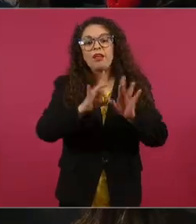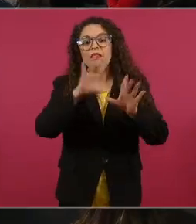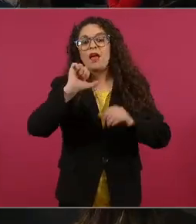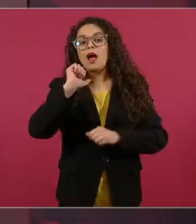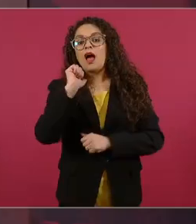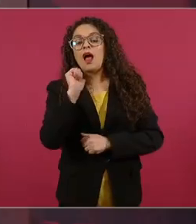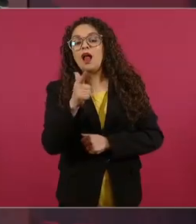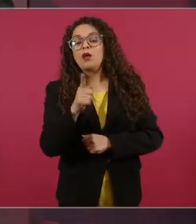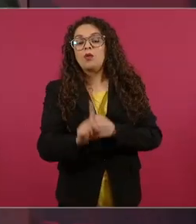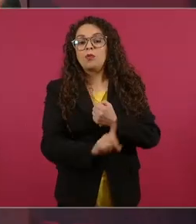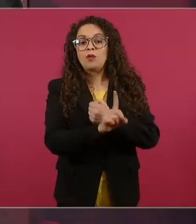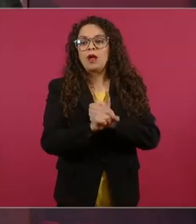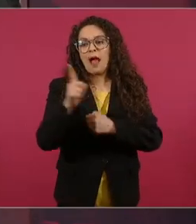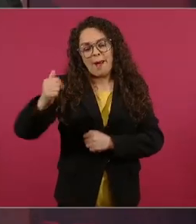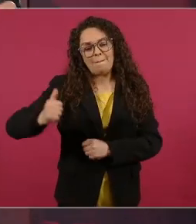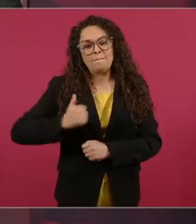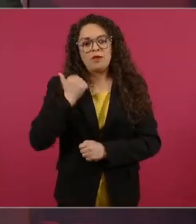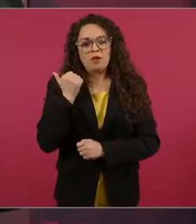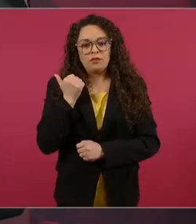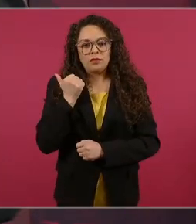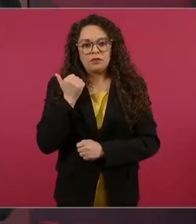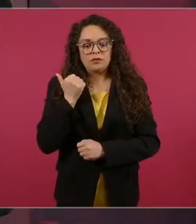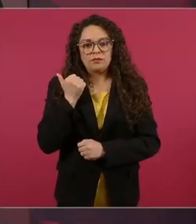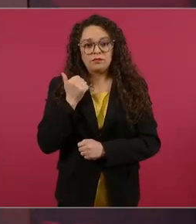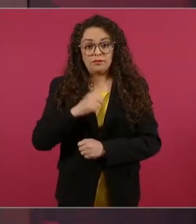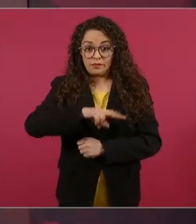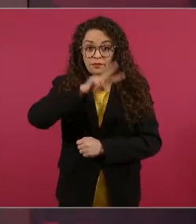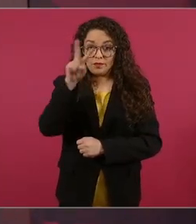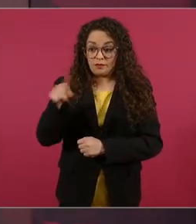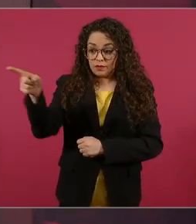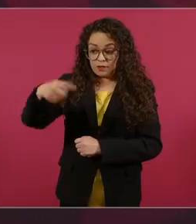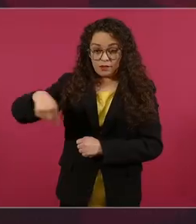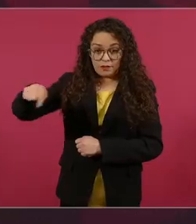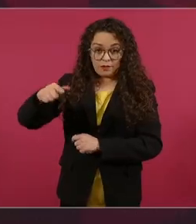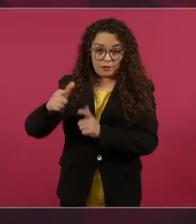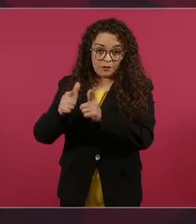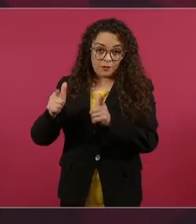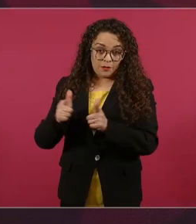y los conservadores no nos ven con buenos ojos